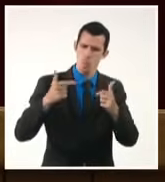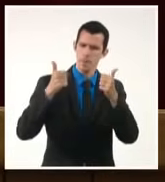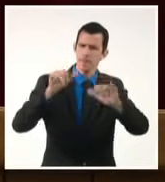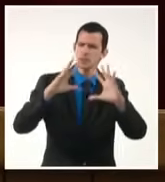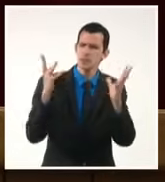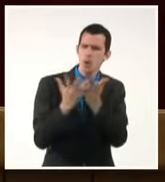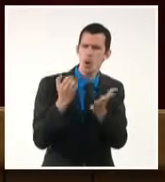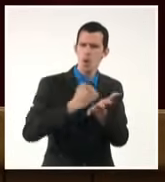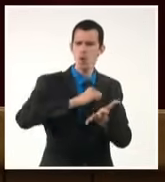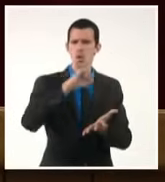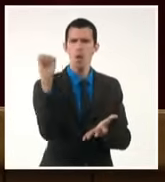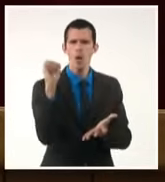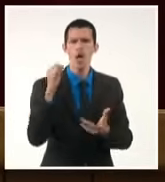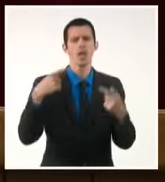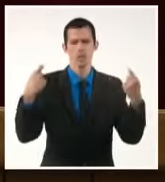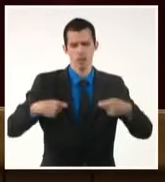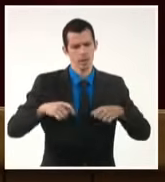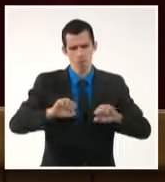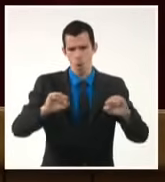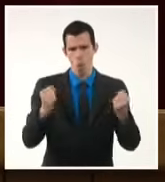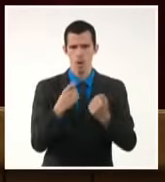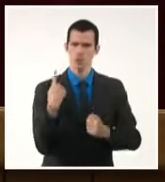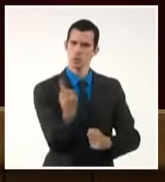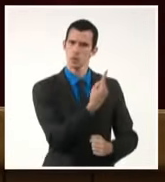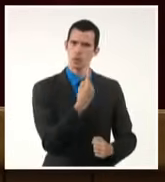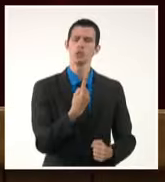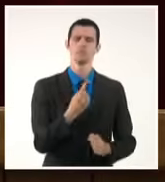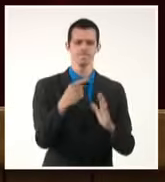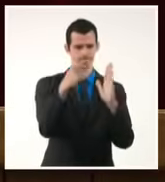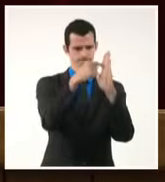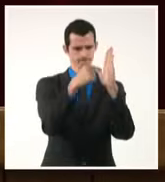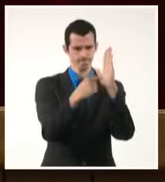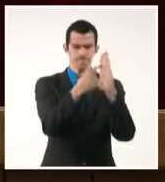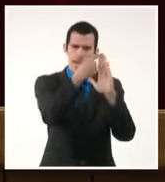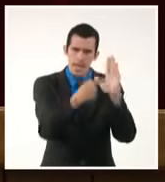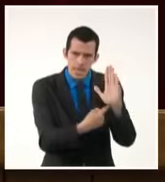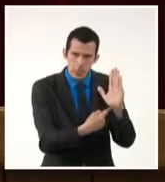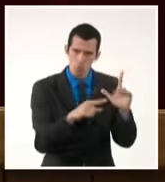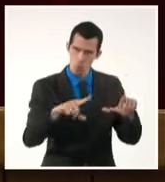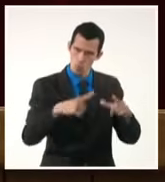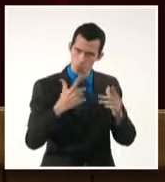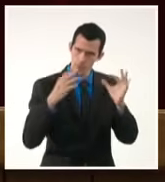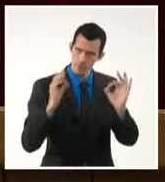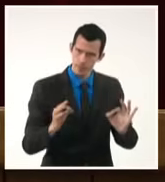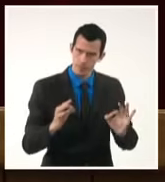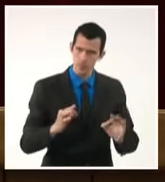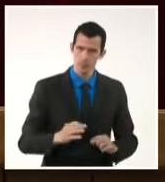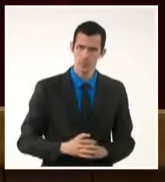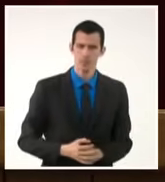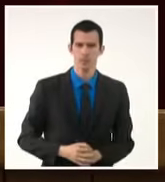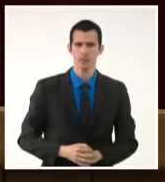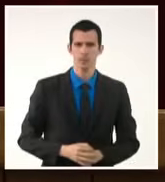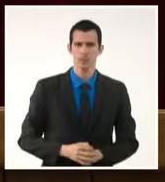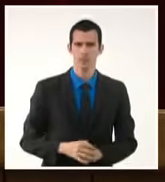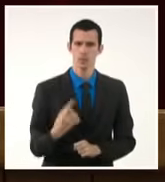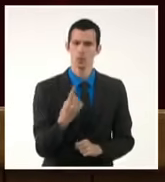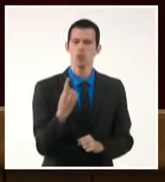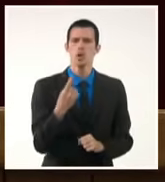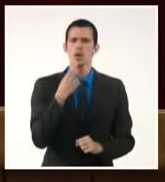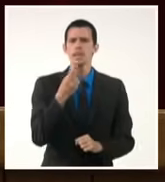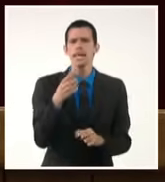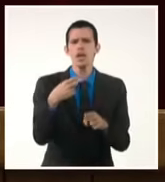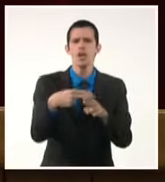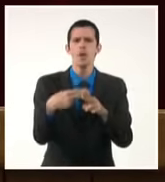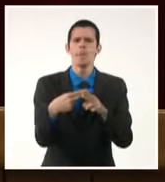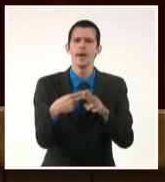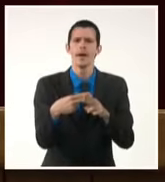adecuadamente las medidas aquí enunciadas. Economía de guerra la hemos llamado, porque debe